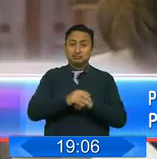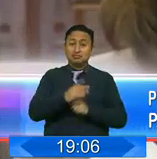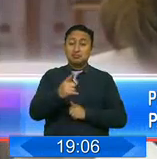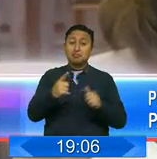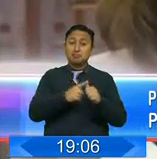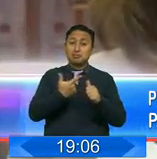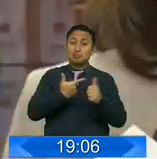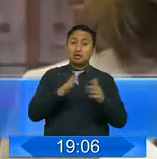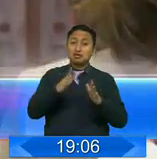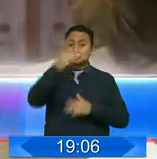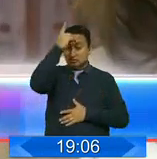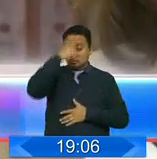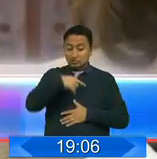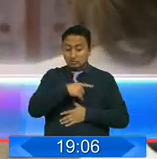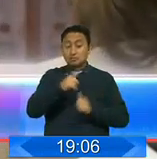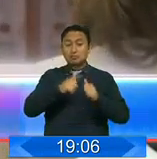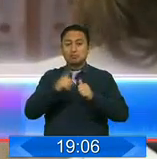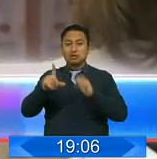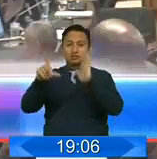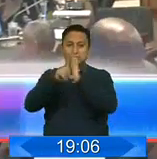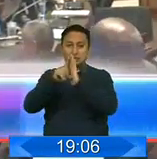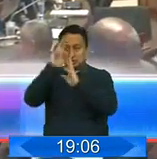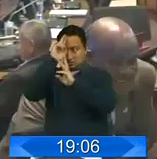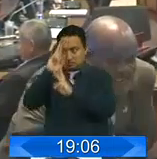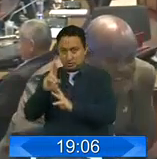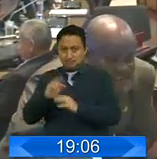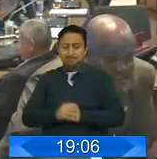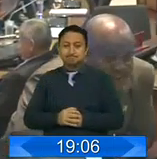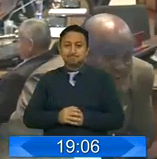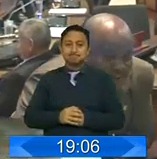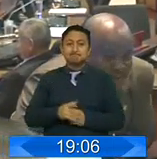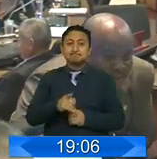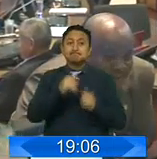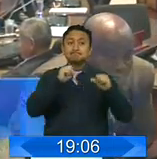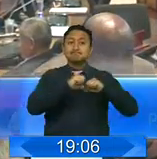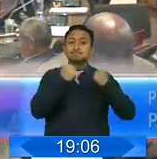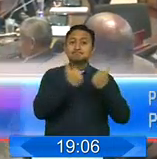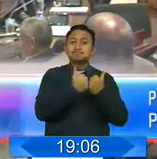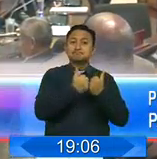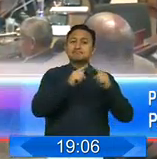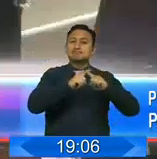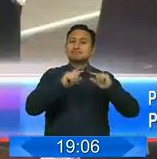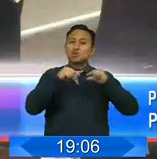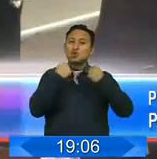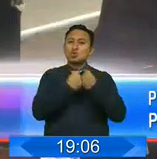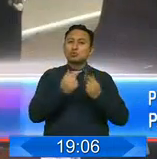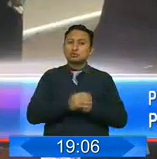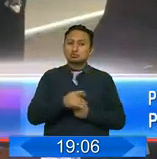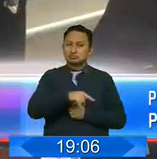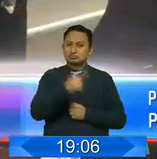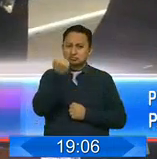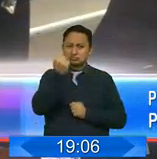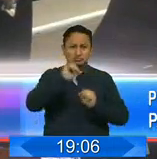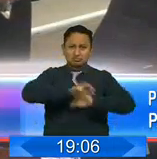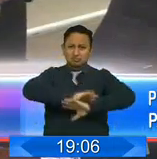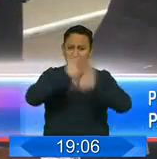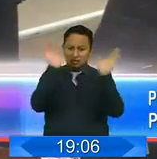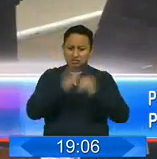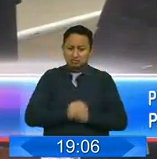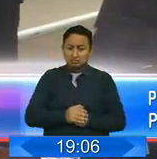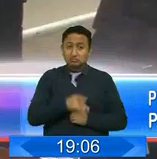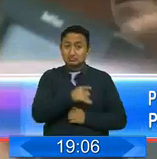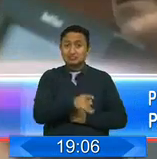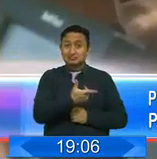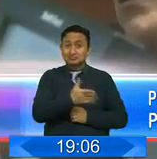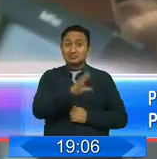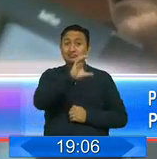y tomar las decisiones al amparo de las leyes vigentes. Aunque los legisladores de diferentes bancadas dicen estar claros, si existe un